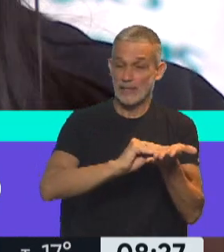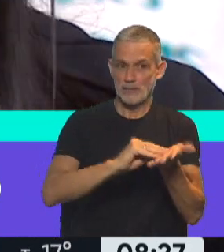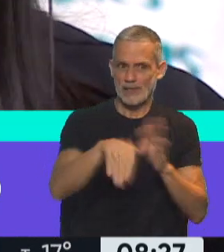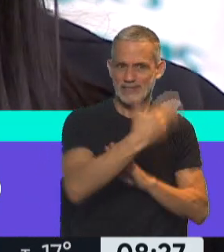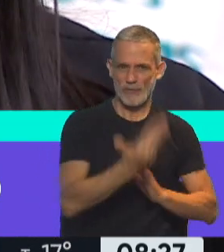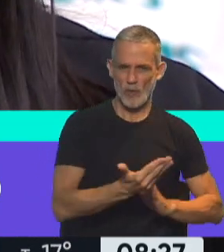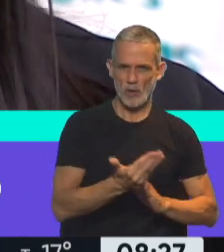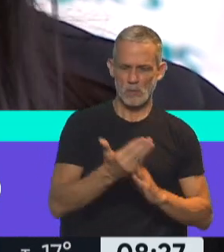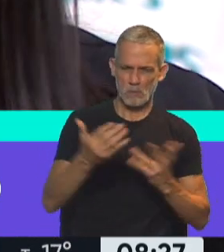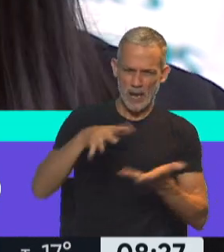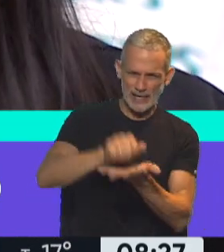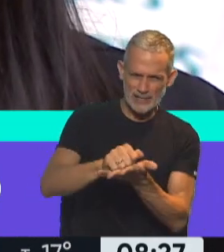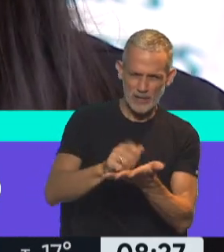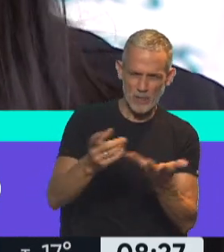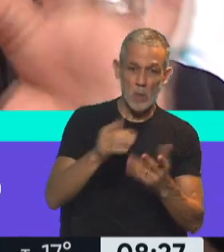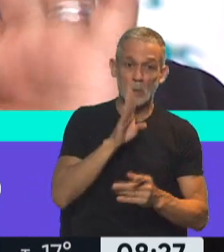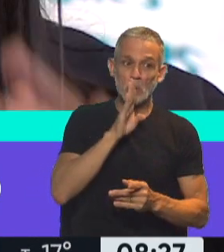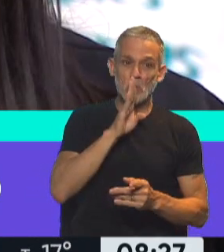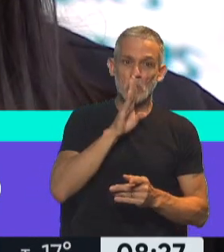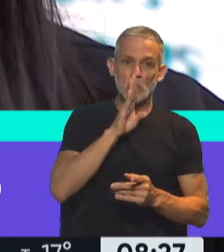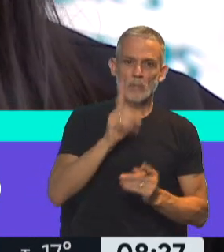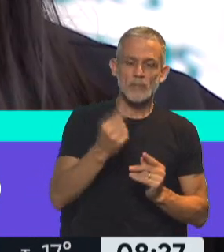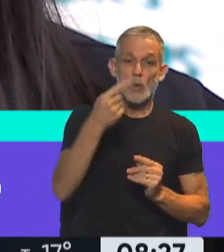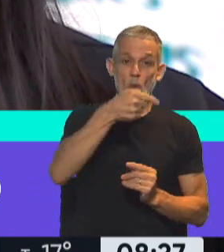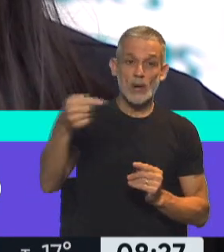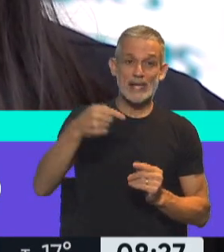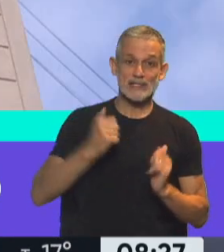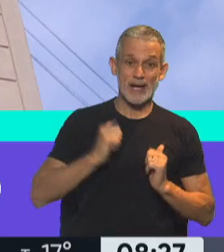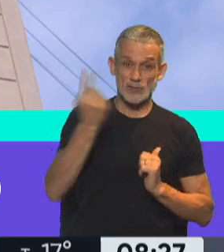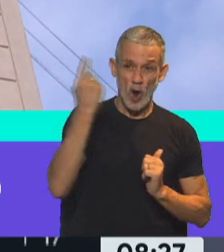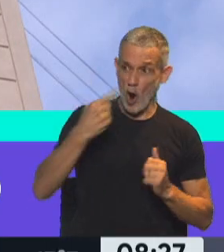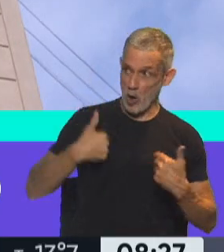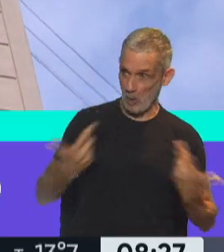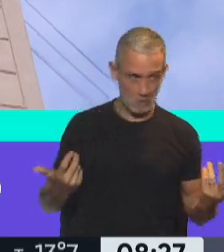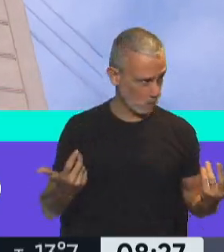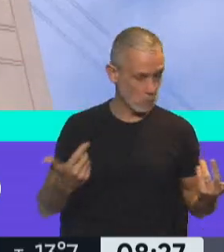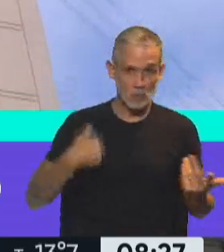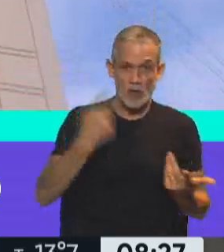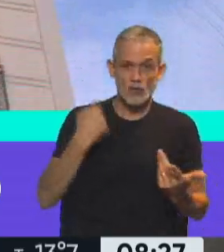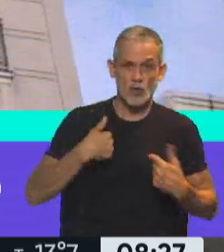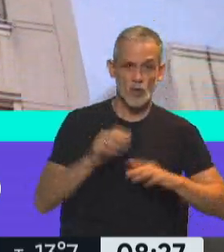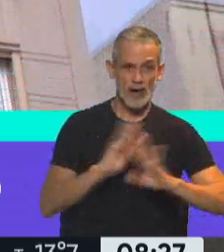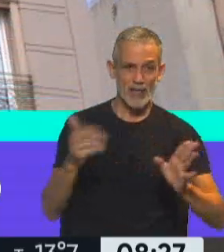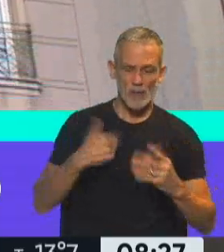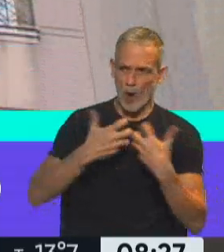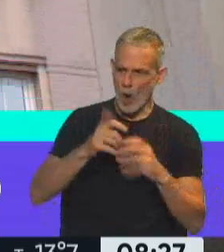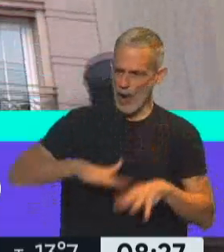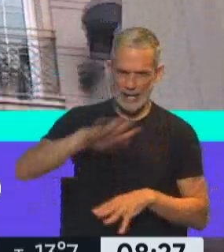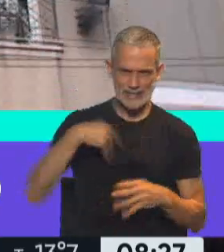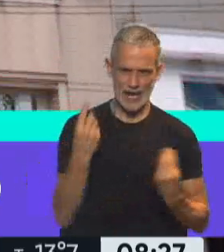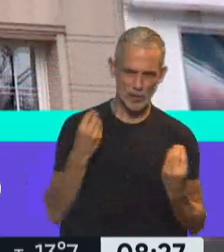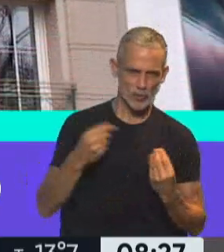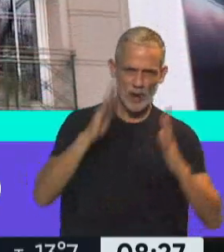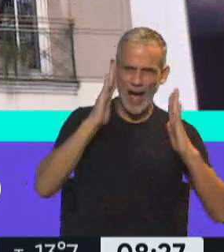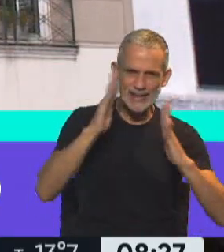fueron. Cancelaron las reservas, calladito la boca, nos dejaron una semana solo con los huéspedes. O sea, nosotras nos tuvimos que organizar para atender bien a